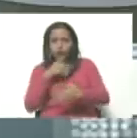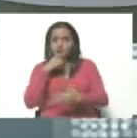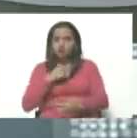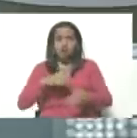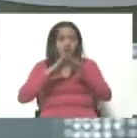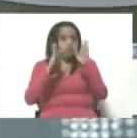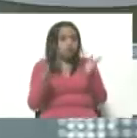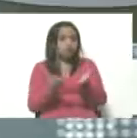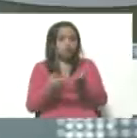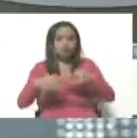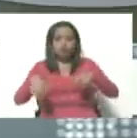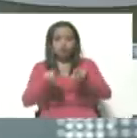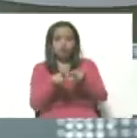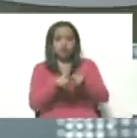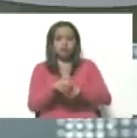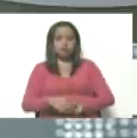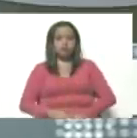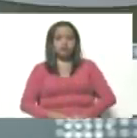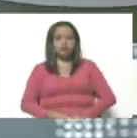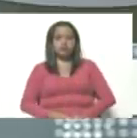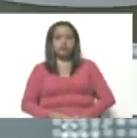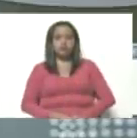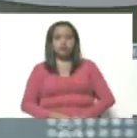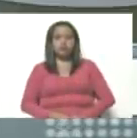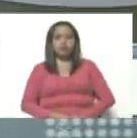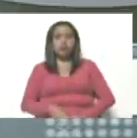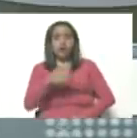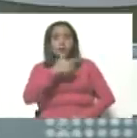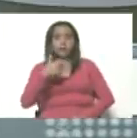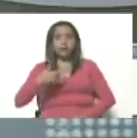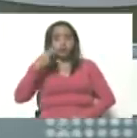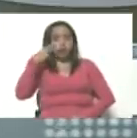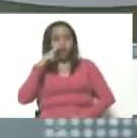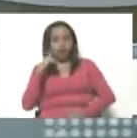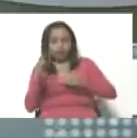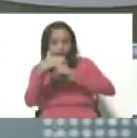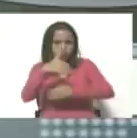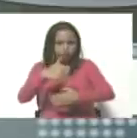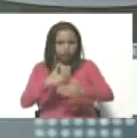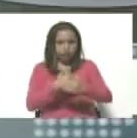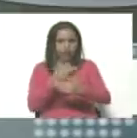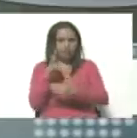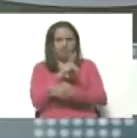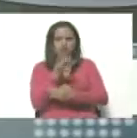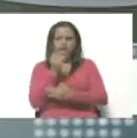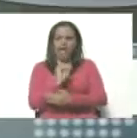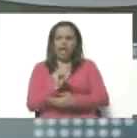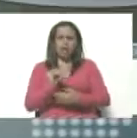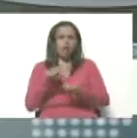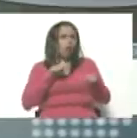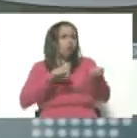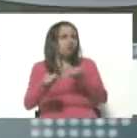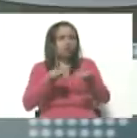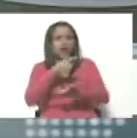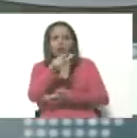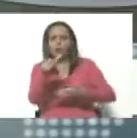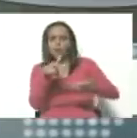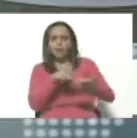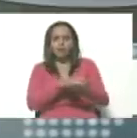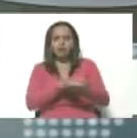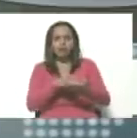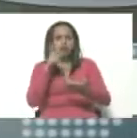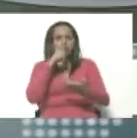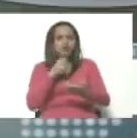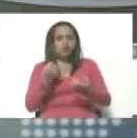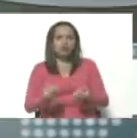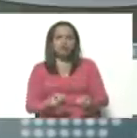mundo. Si no fuera por los trocheros, Venezuela estuviera totalmente controlado y sin